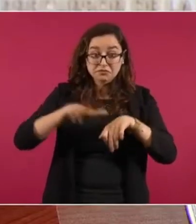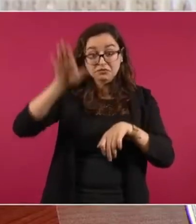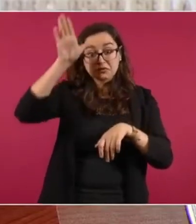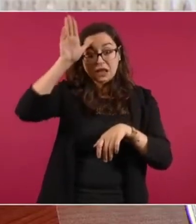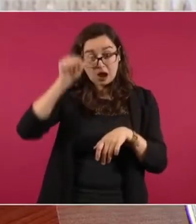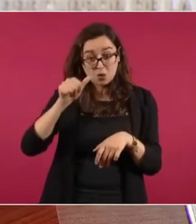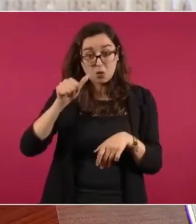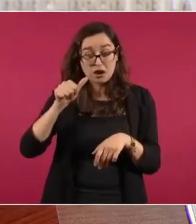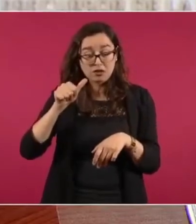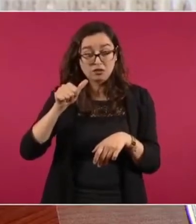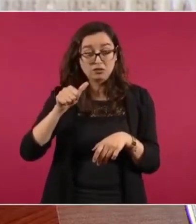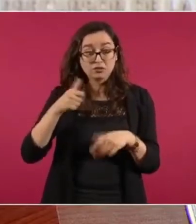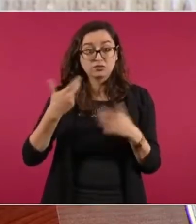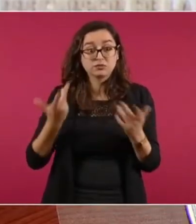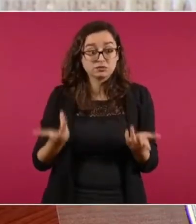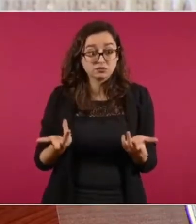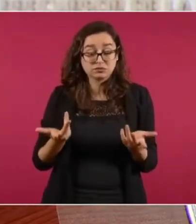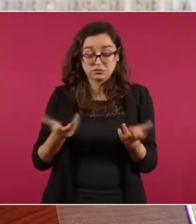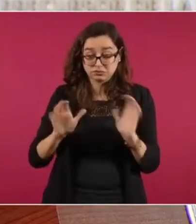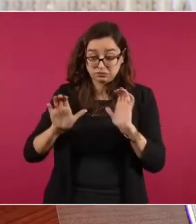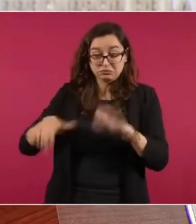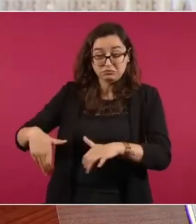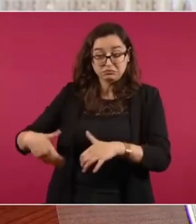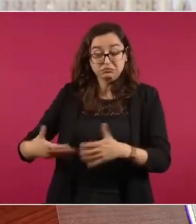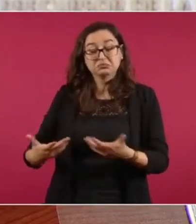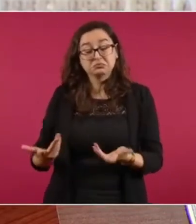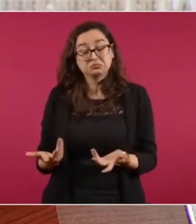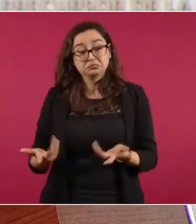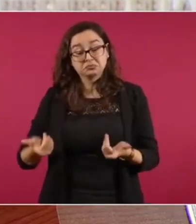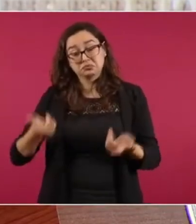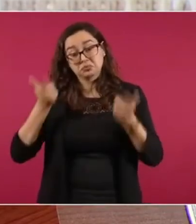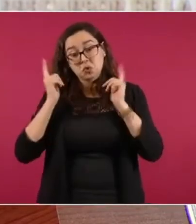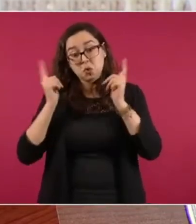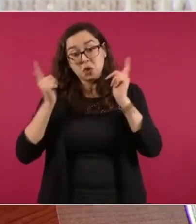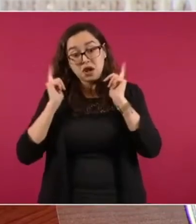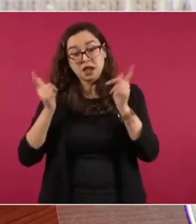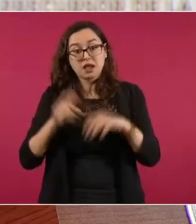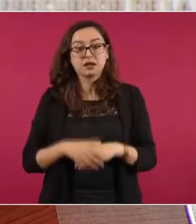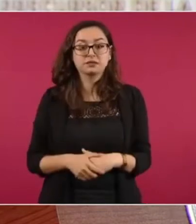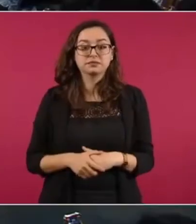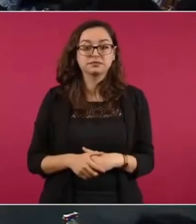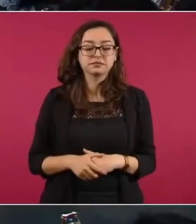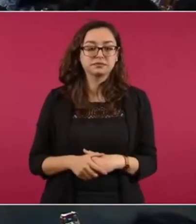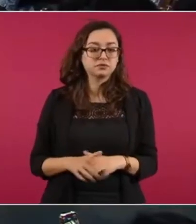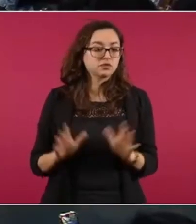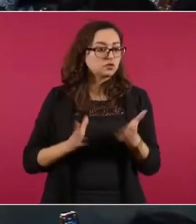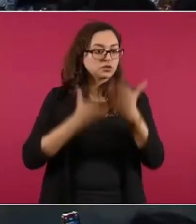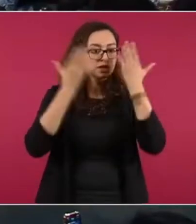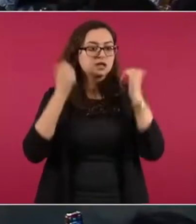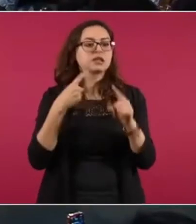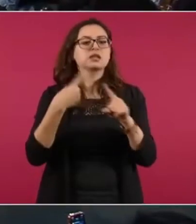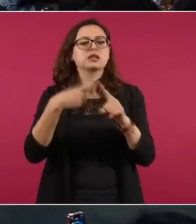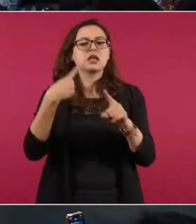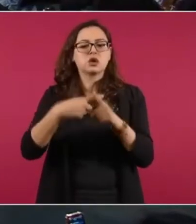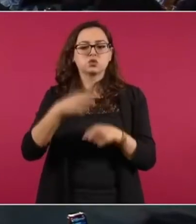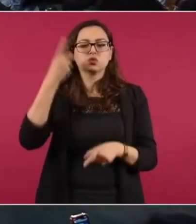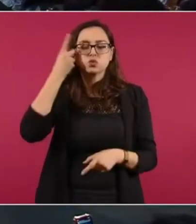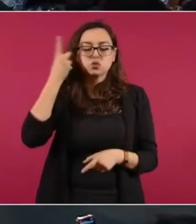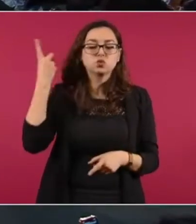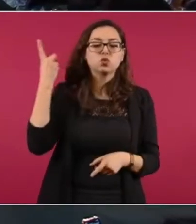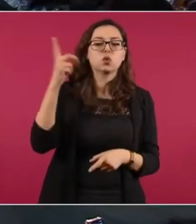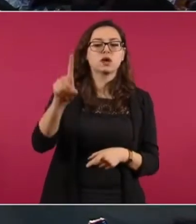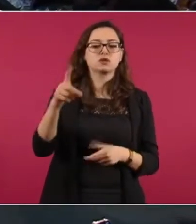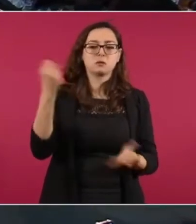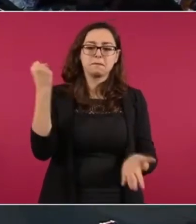una cantidad, o quien tenga la marca, hay que ver si a lo mejor